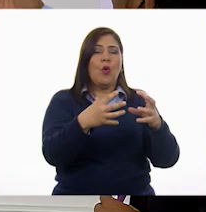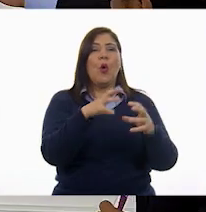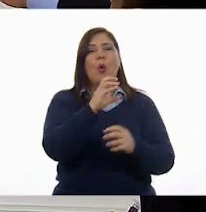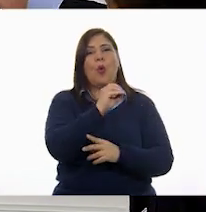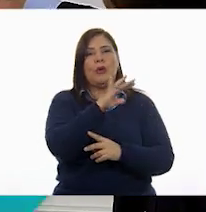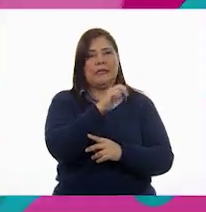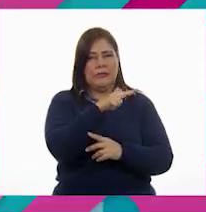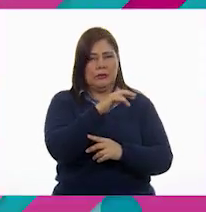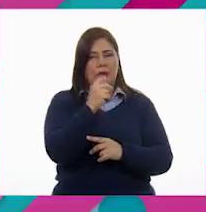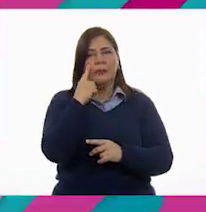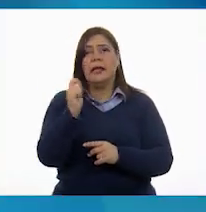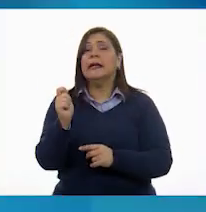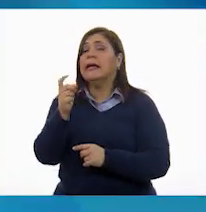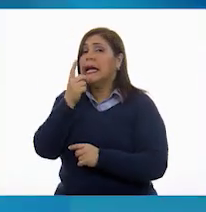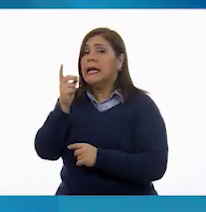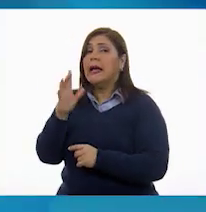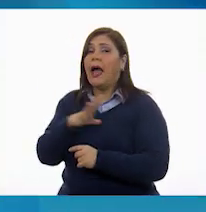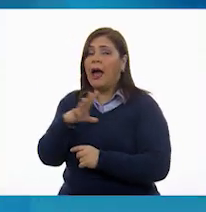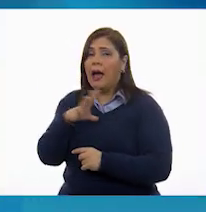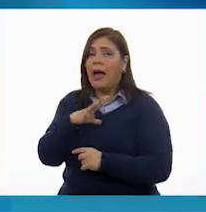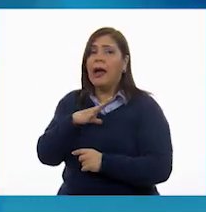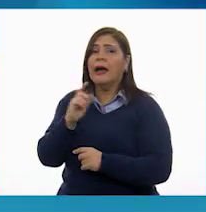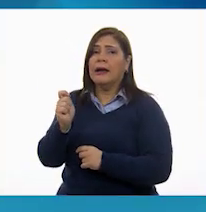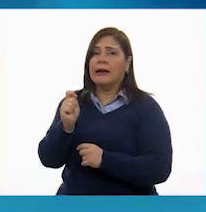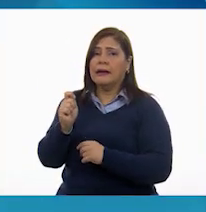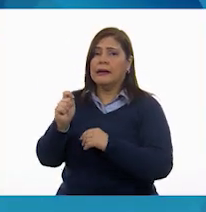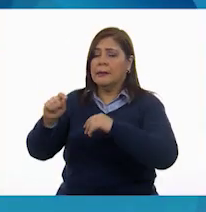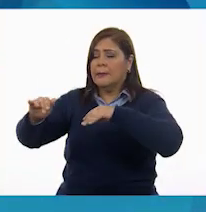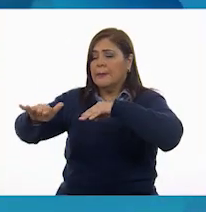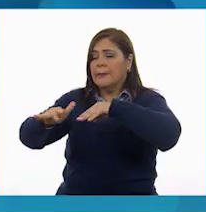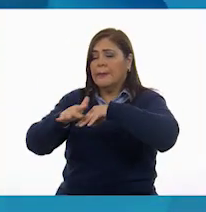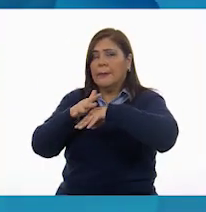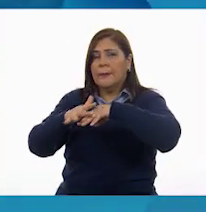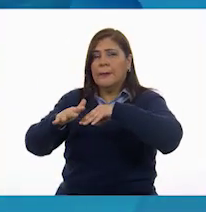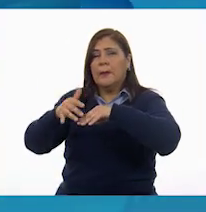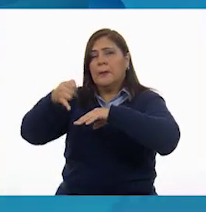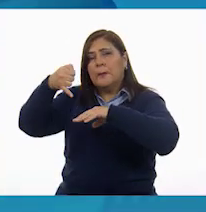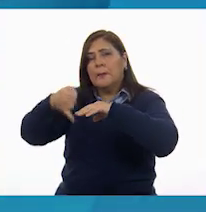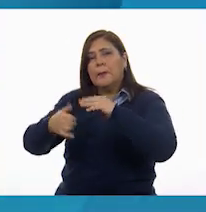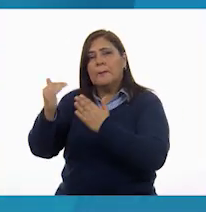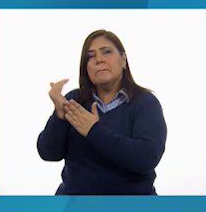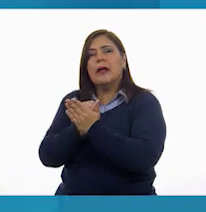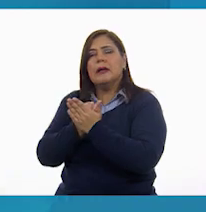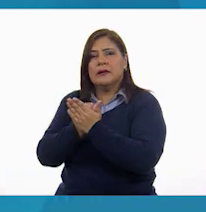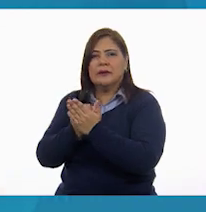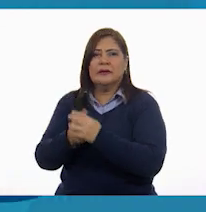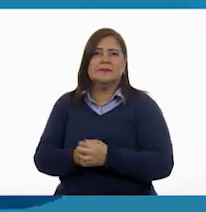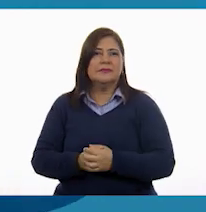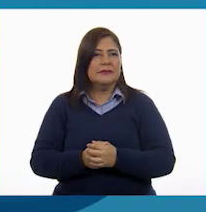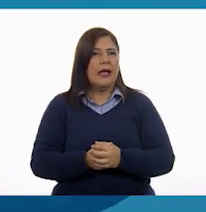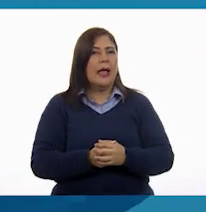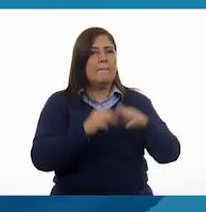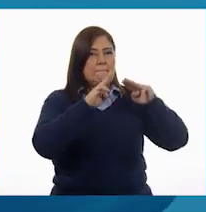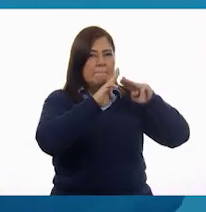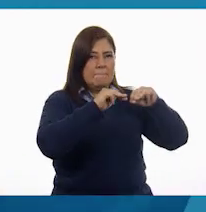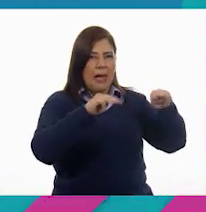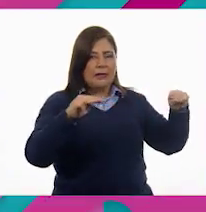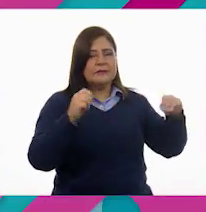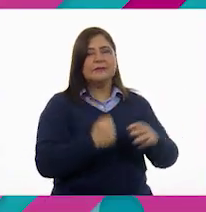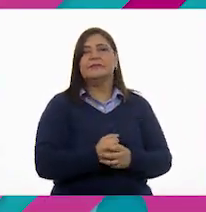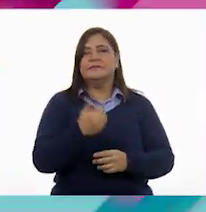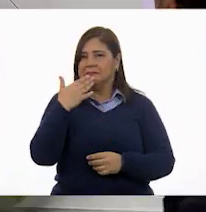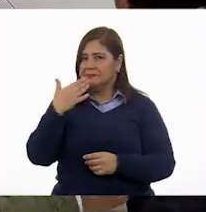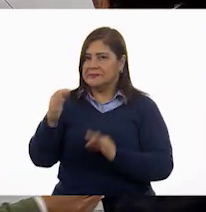Se encuentran cercanas a las costas y relativamente a baja profundidad. Mares. Mares,